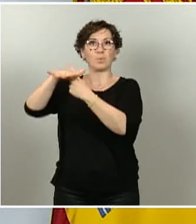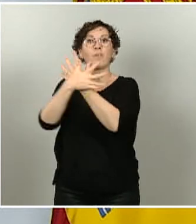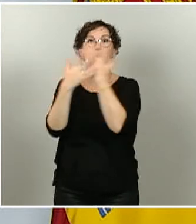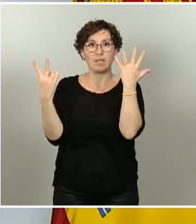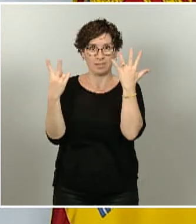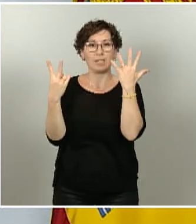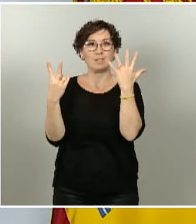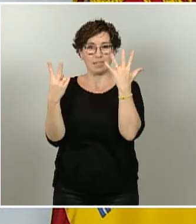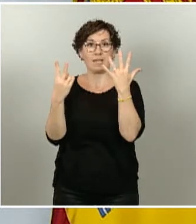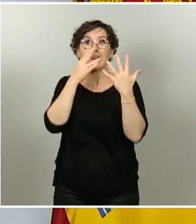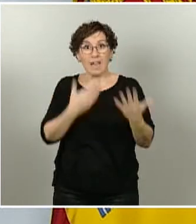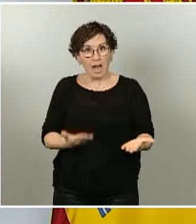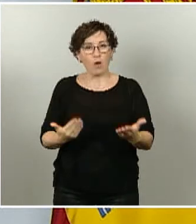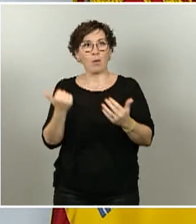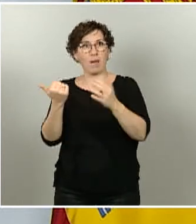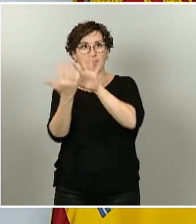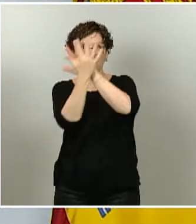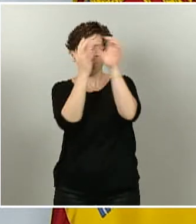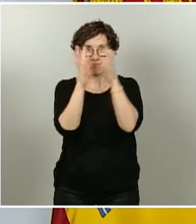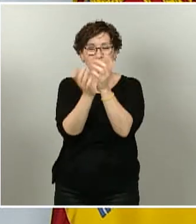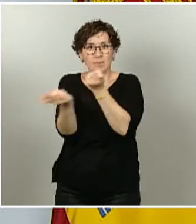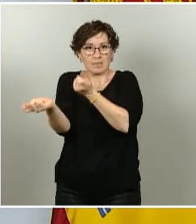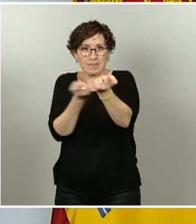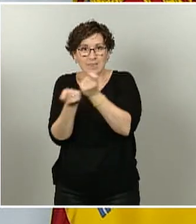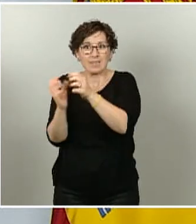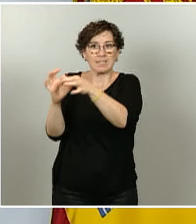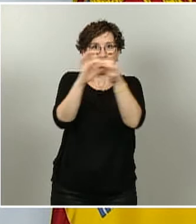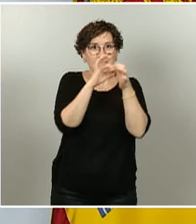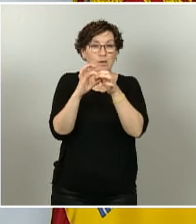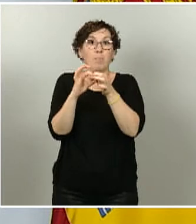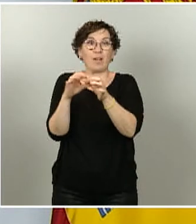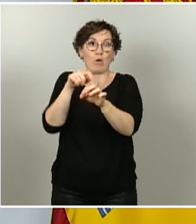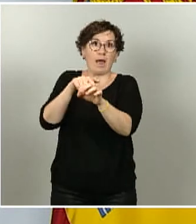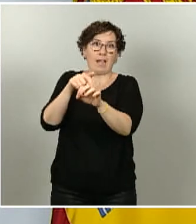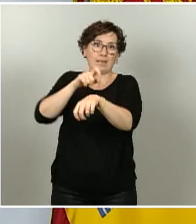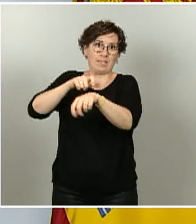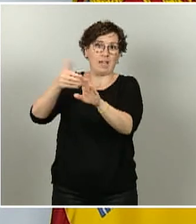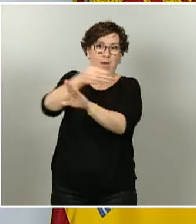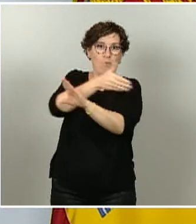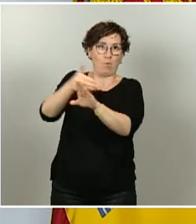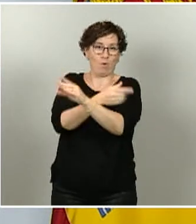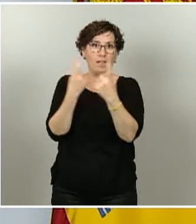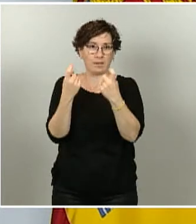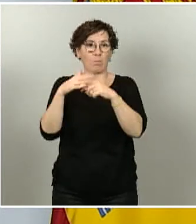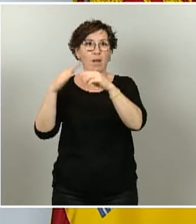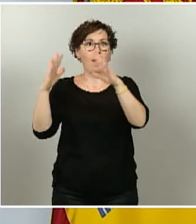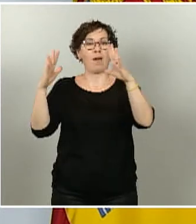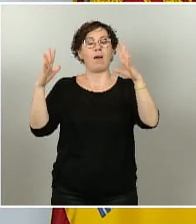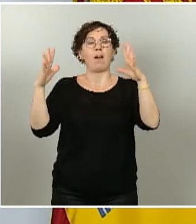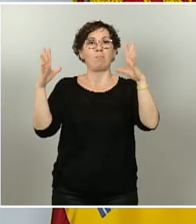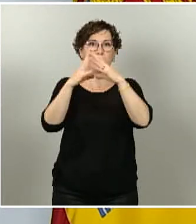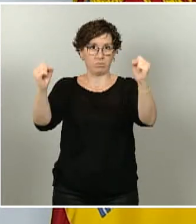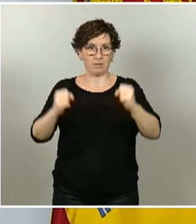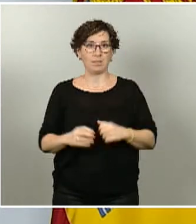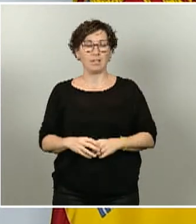sinérgica, pero que requieren un cierto calibrado en este contexto. Pero más allá de esa variable, de ese